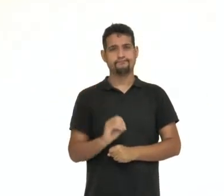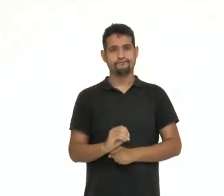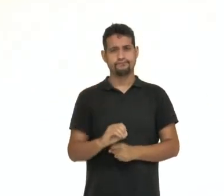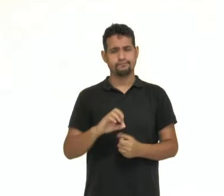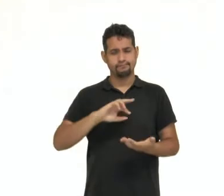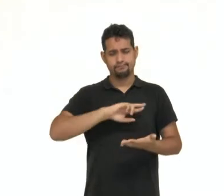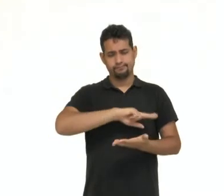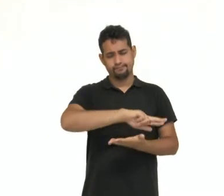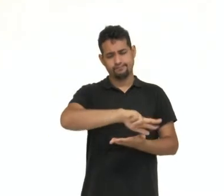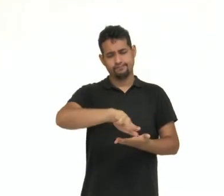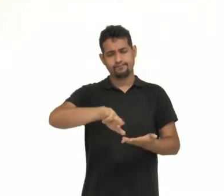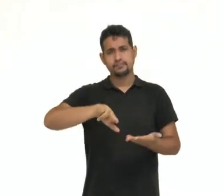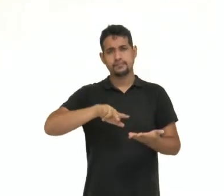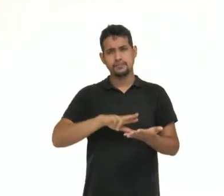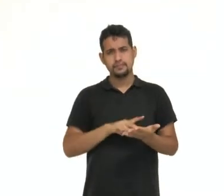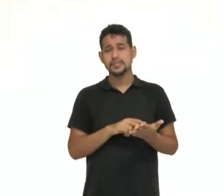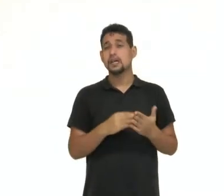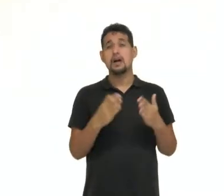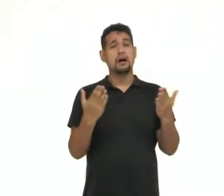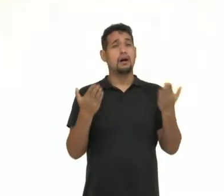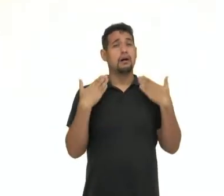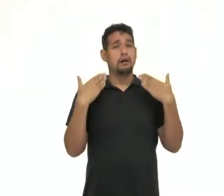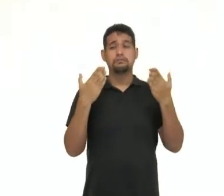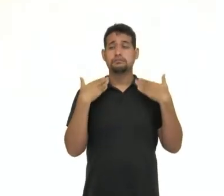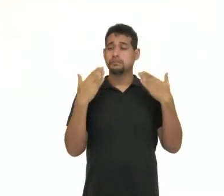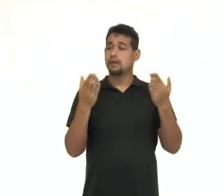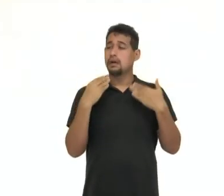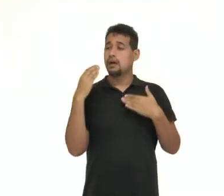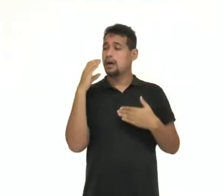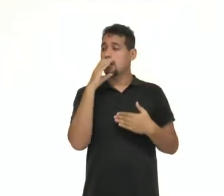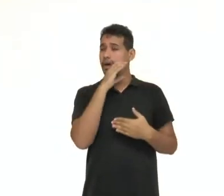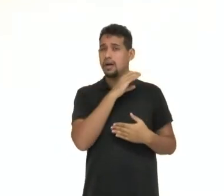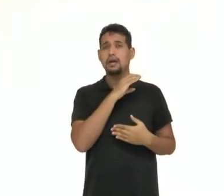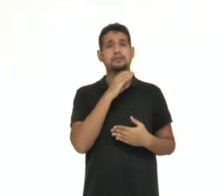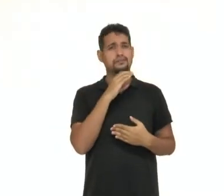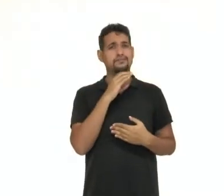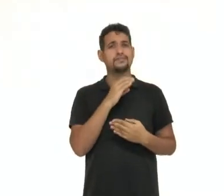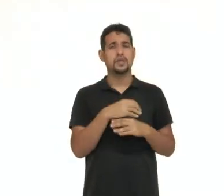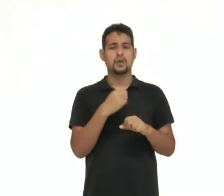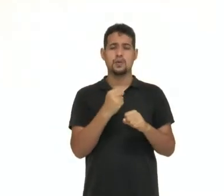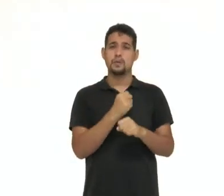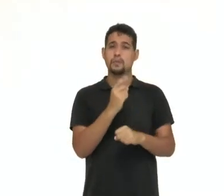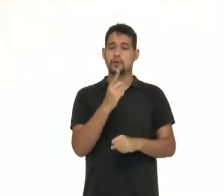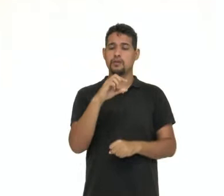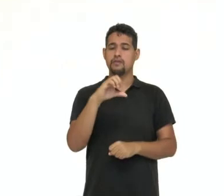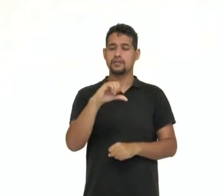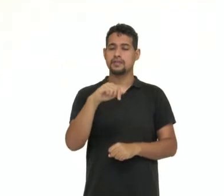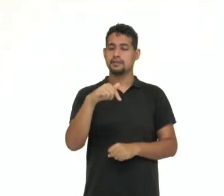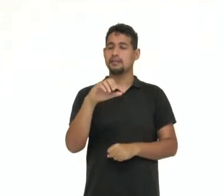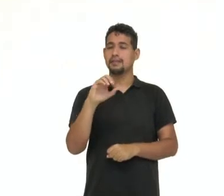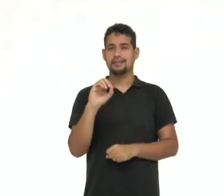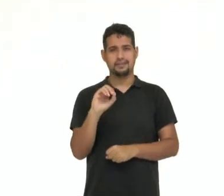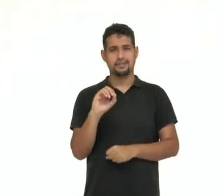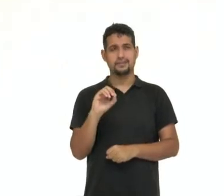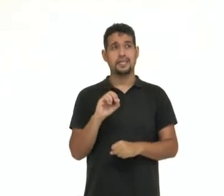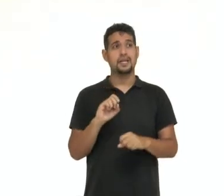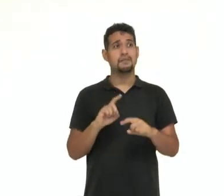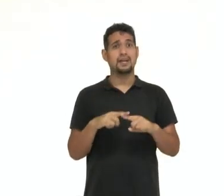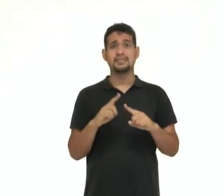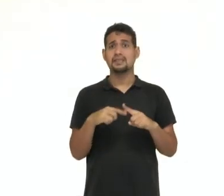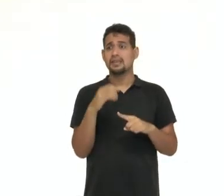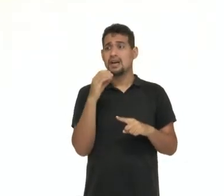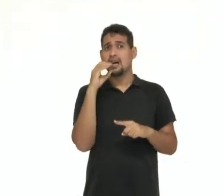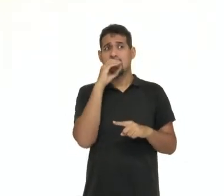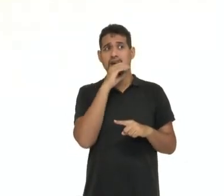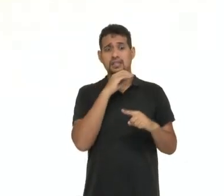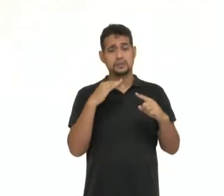de este calentamiento ha ocurrido desde los 70, con 2 de los años más cálidos en